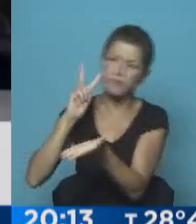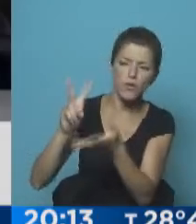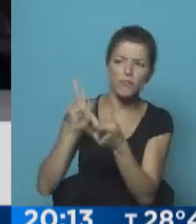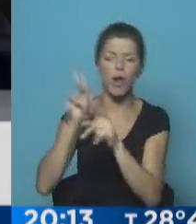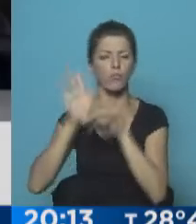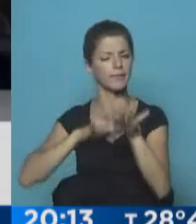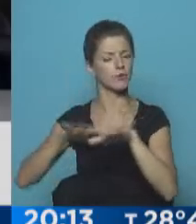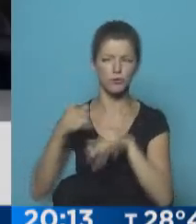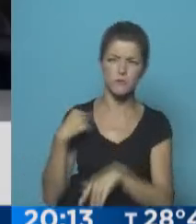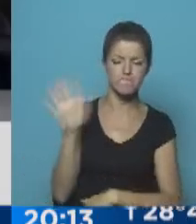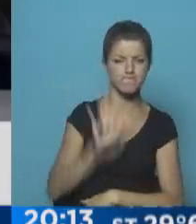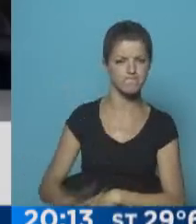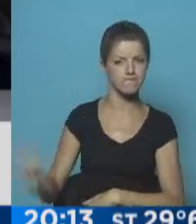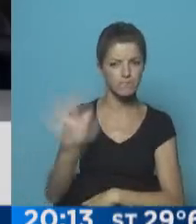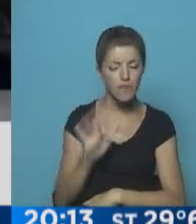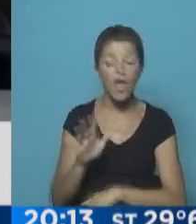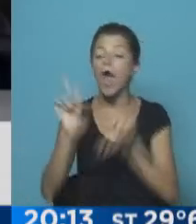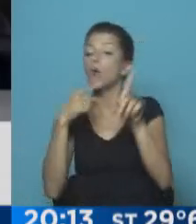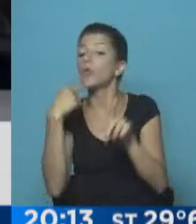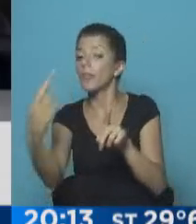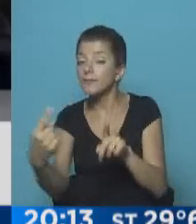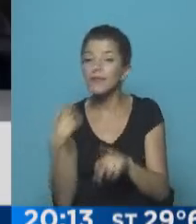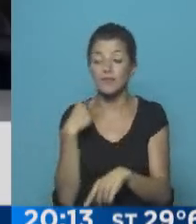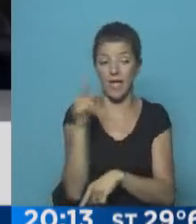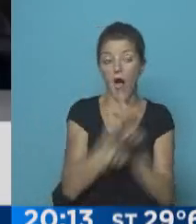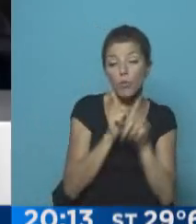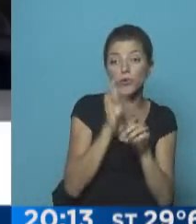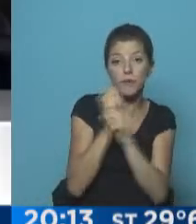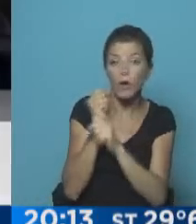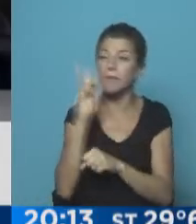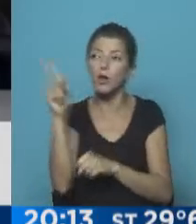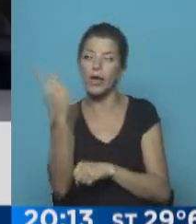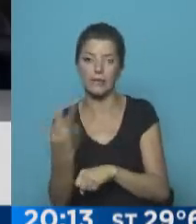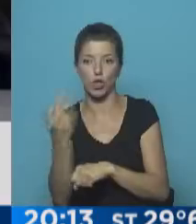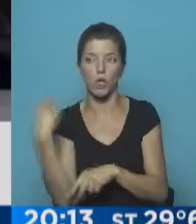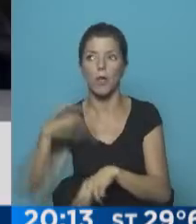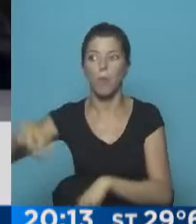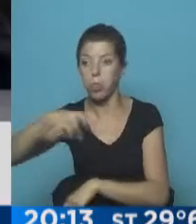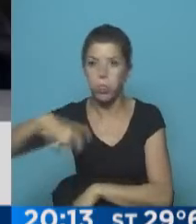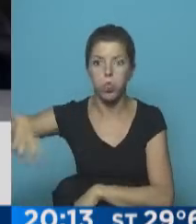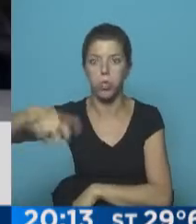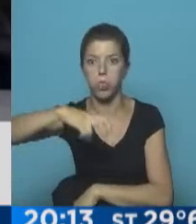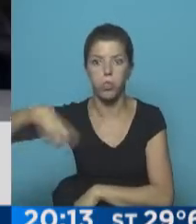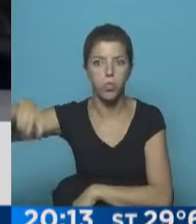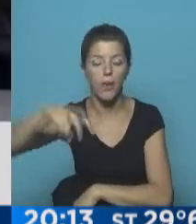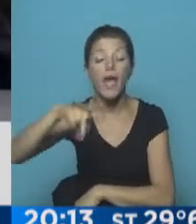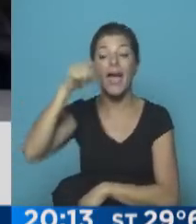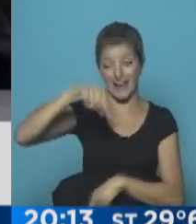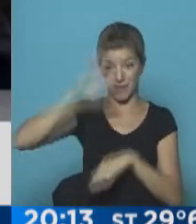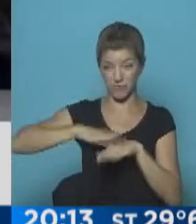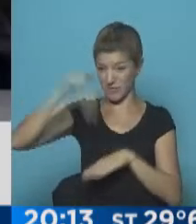movimientos extraños. Se dice que vieron algunos de ellos deambulando por el lugar. Martín, el encargado,